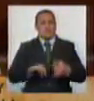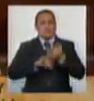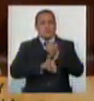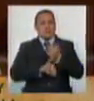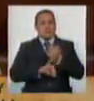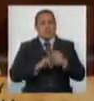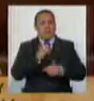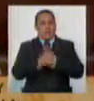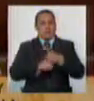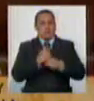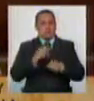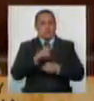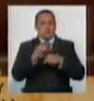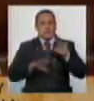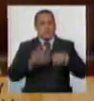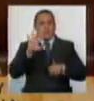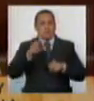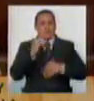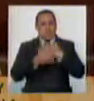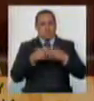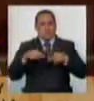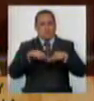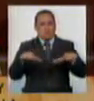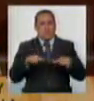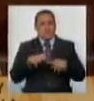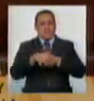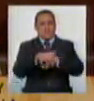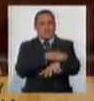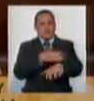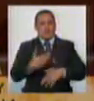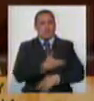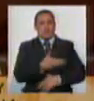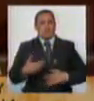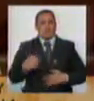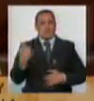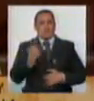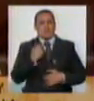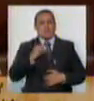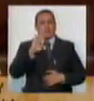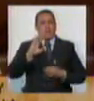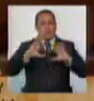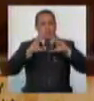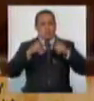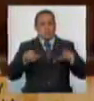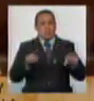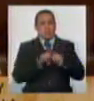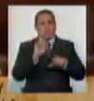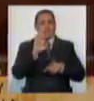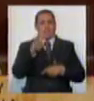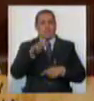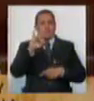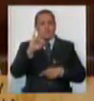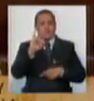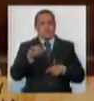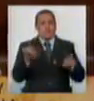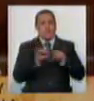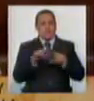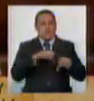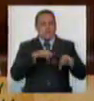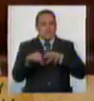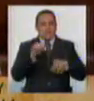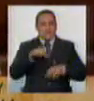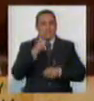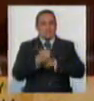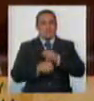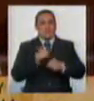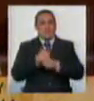del 2015 para ser sede de la Asamblea de Gobernadores del Banco Mundial, Fondo Monetario Internacional, a realizarse este